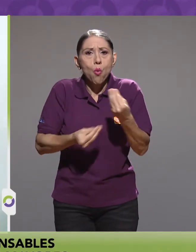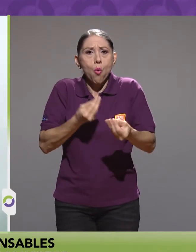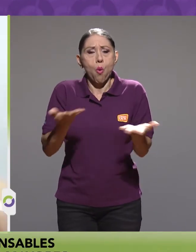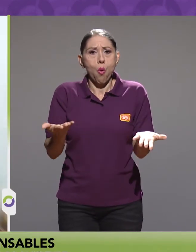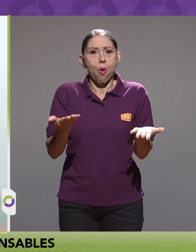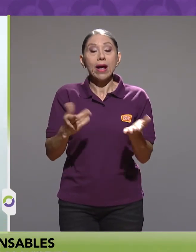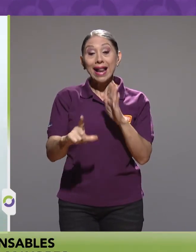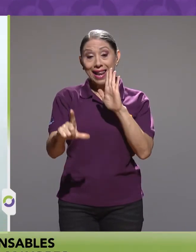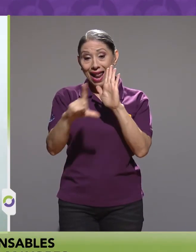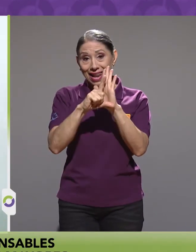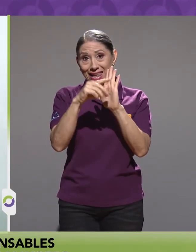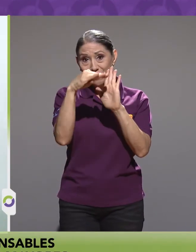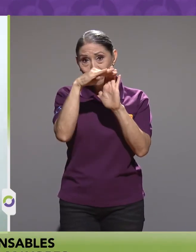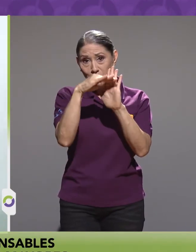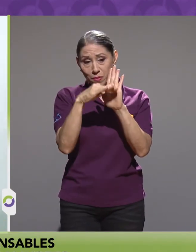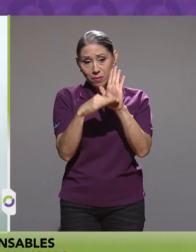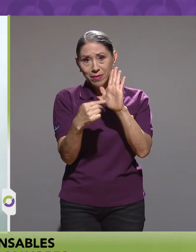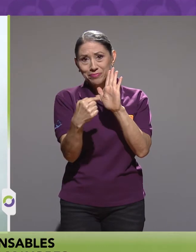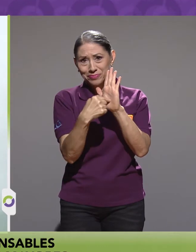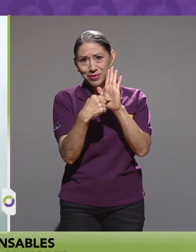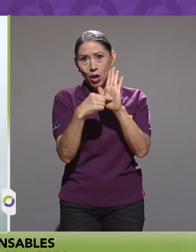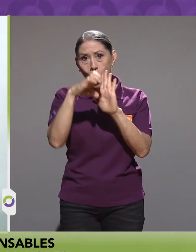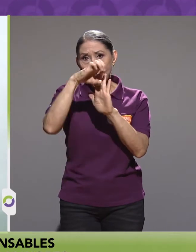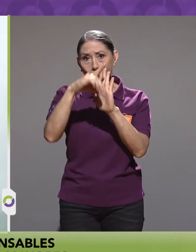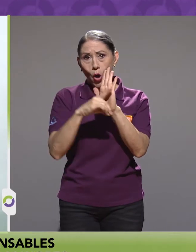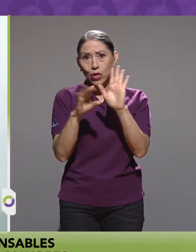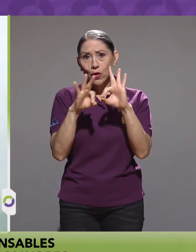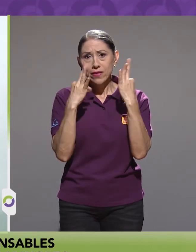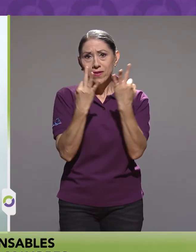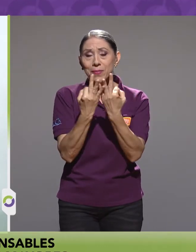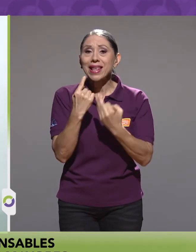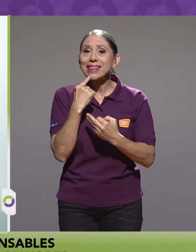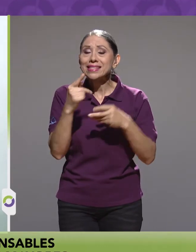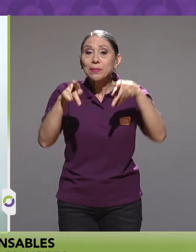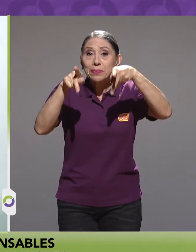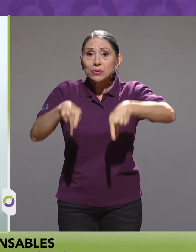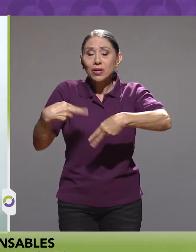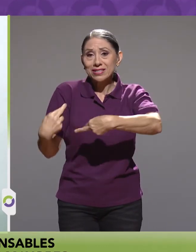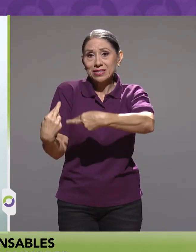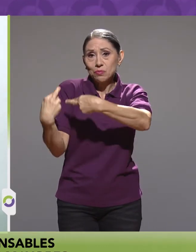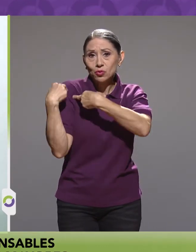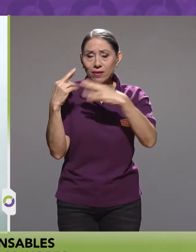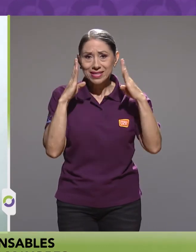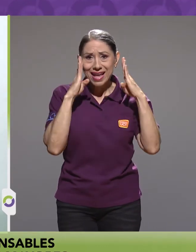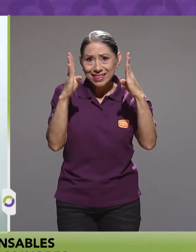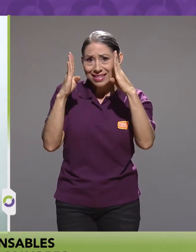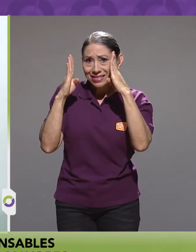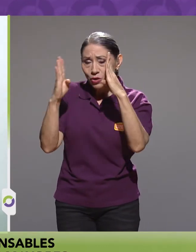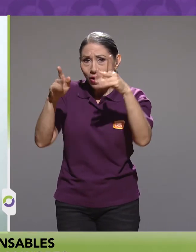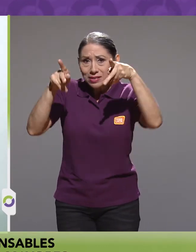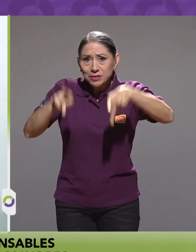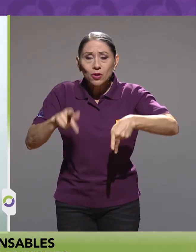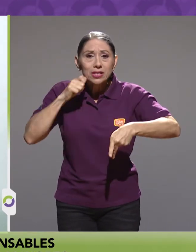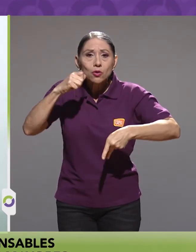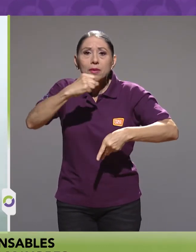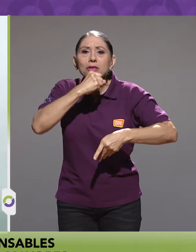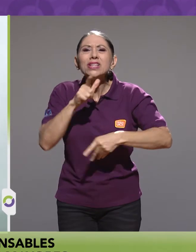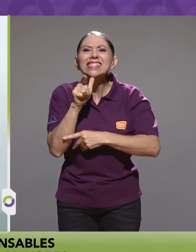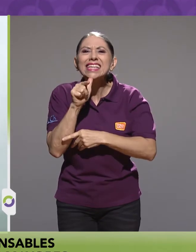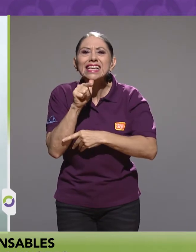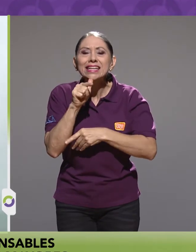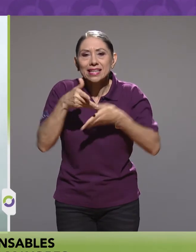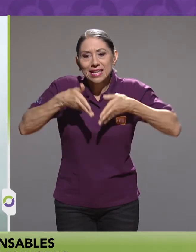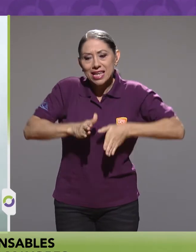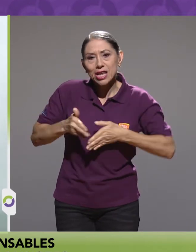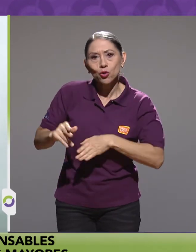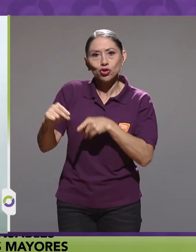La ley es muy clara, ¿verdad?, en tipificar a nivel de Código de Familia que los responsables de brindar atención a las personas adultas mayores